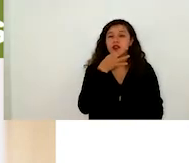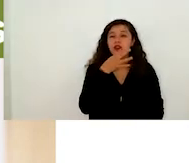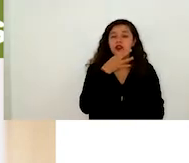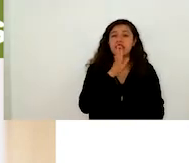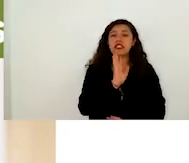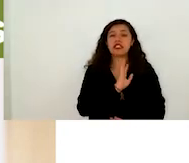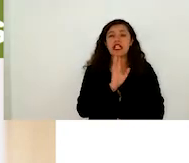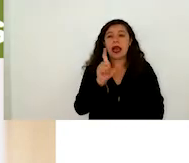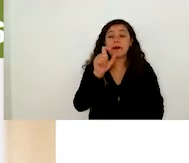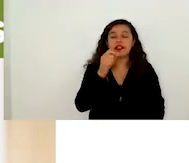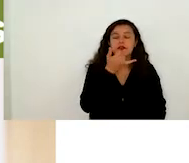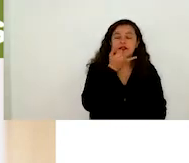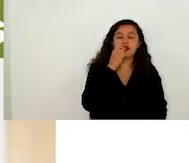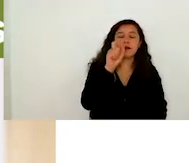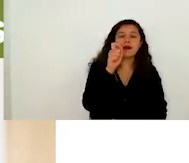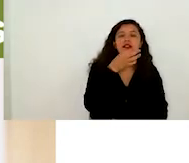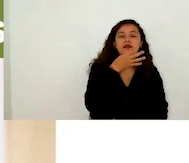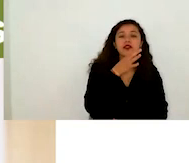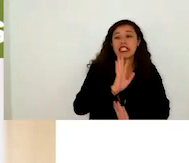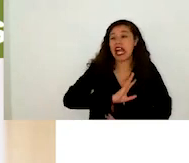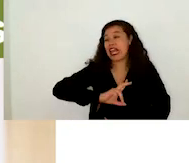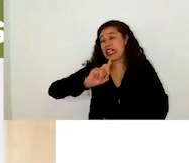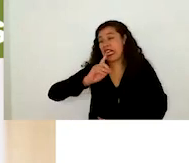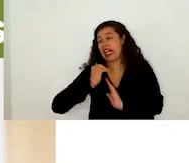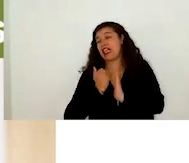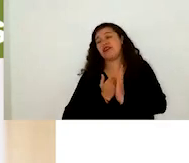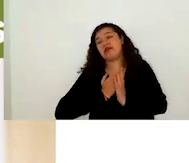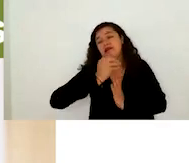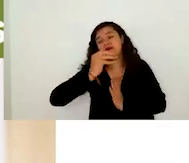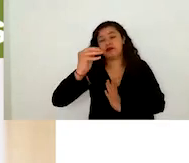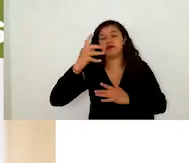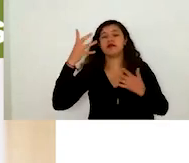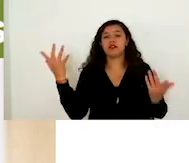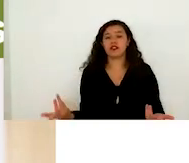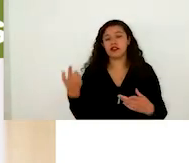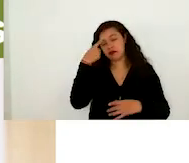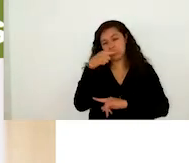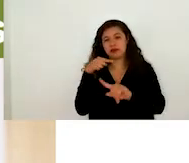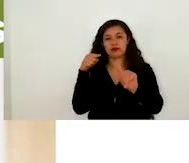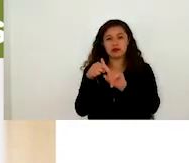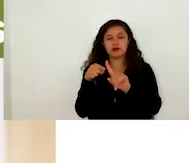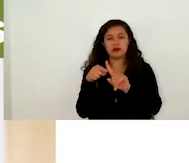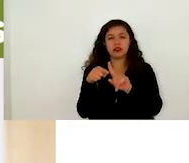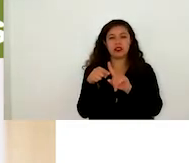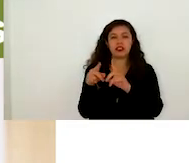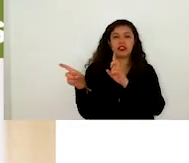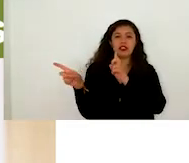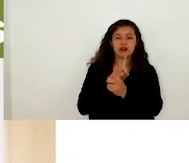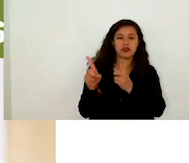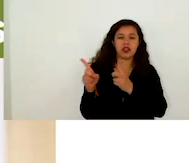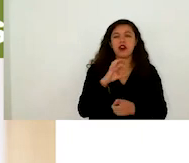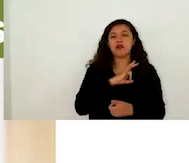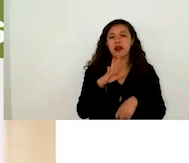por mucho pero el de ser enfocarlas puntualizadas si la social vamos a permitir